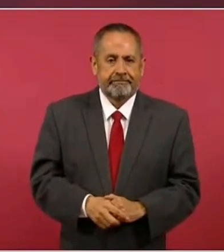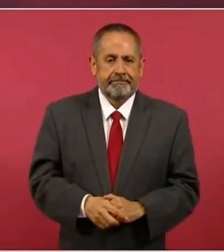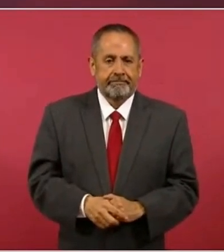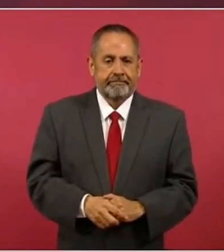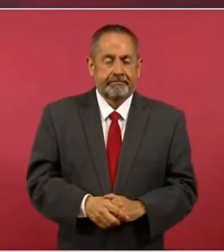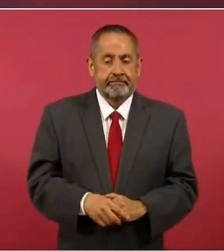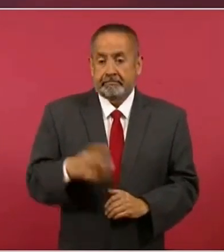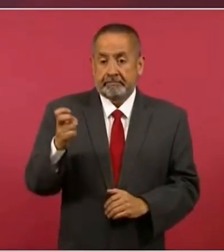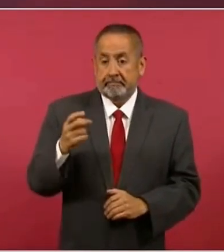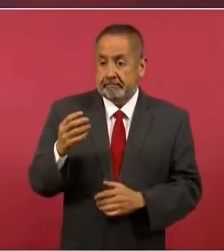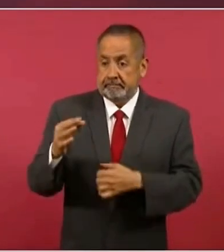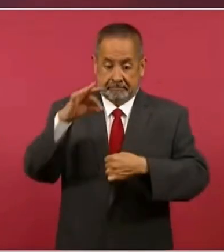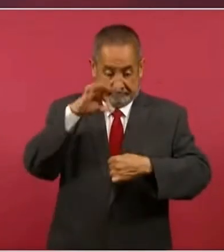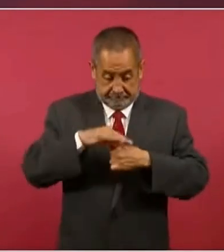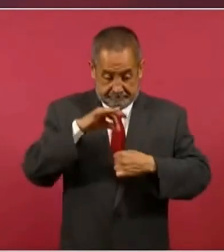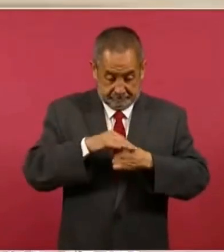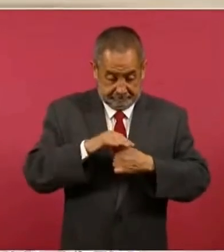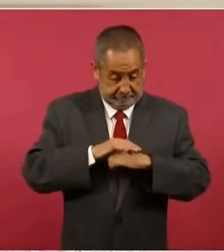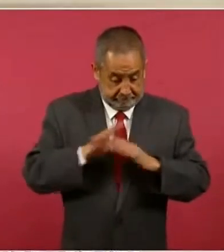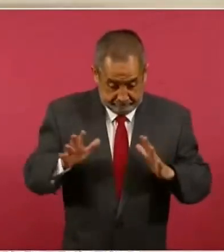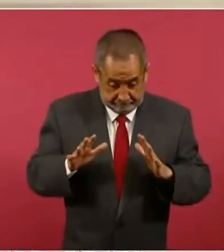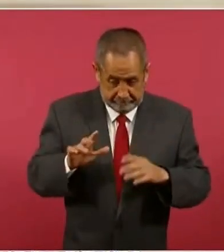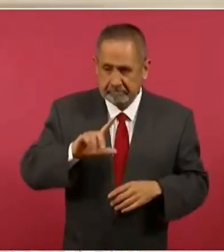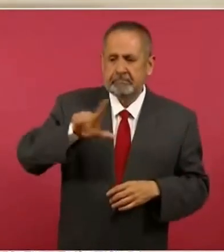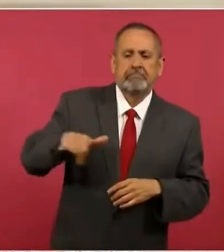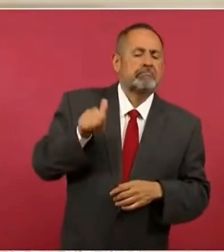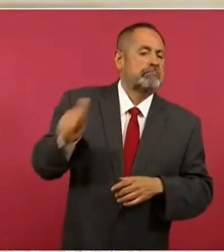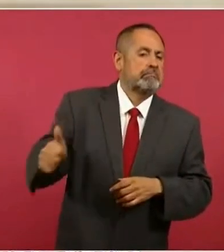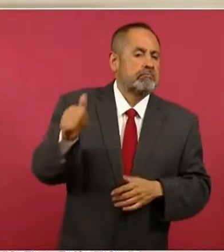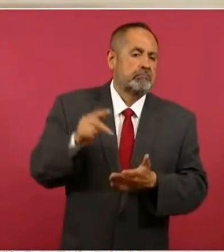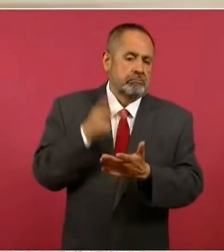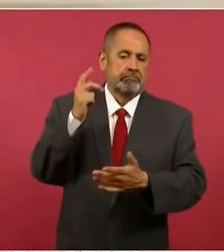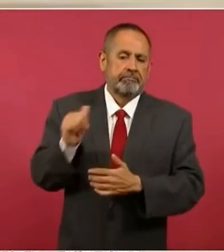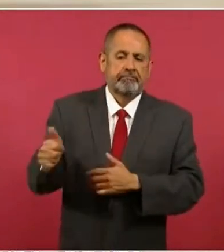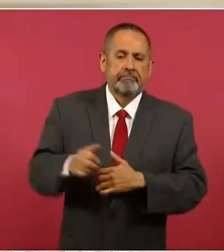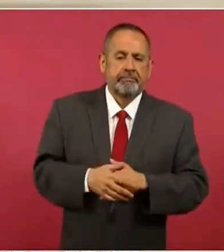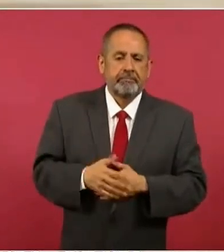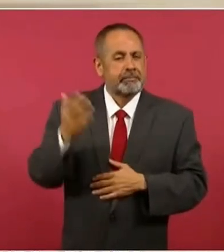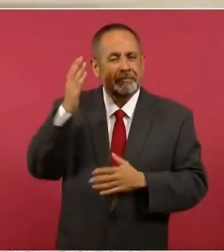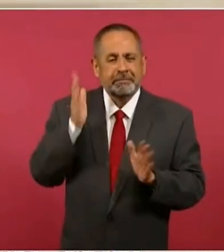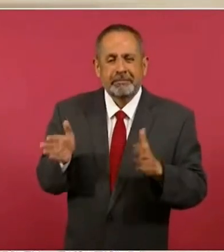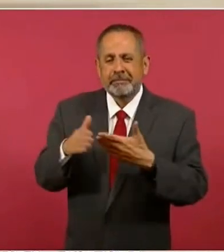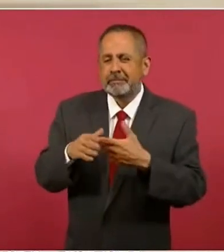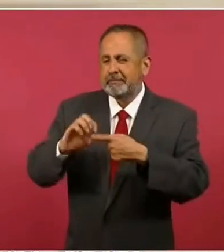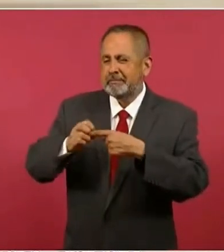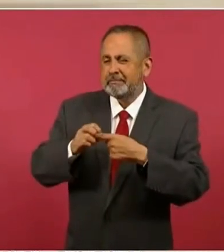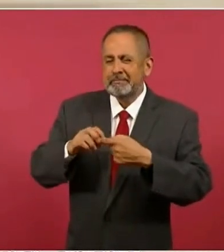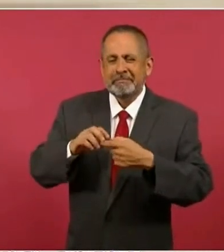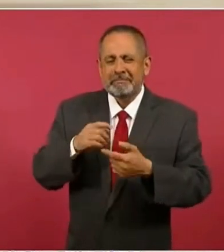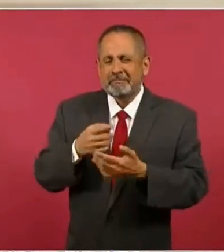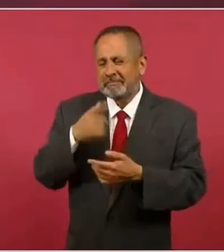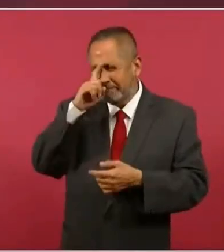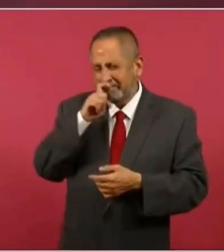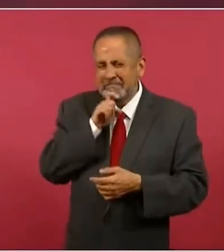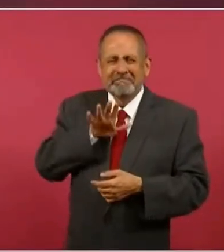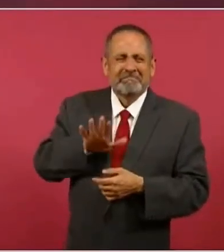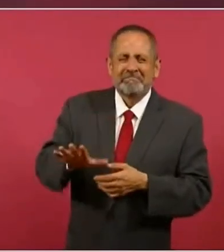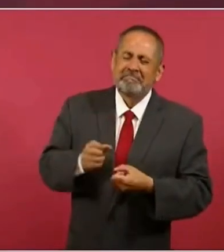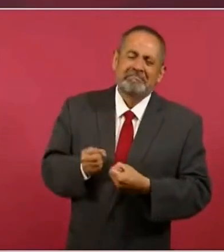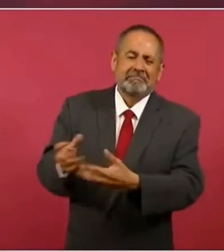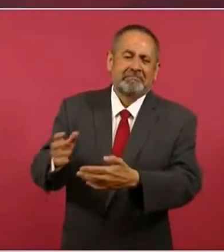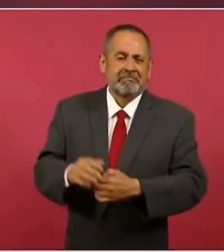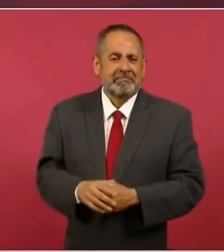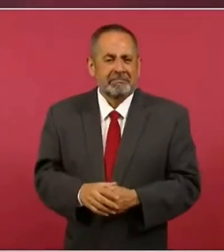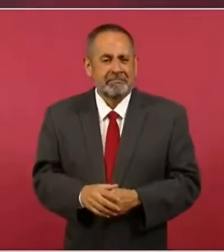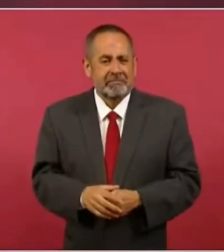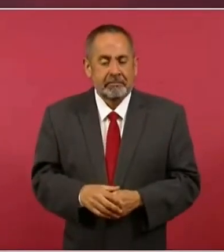nada más tipos de elecciones despensas frijol con gorgojo y dinero